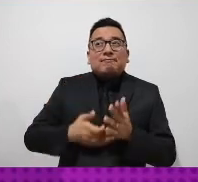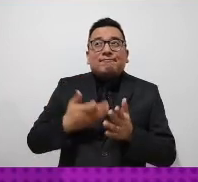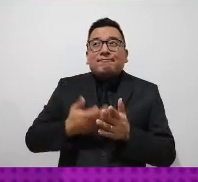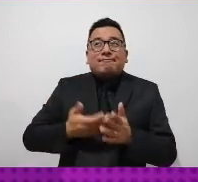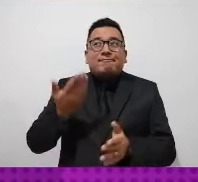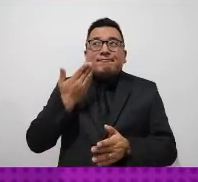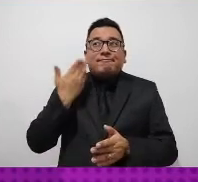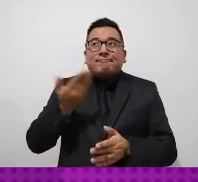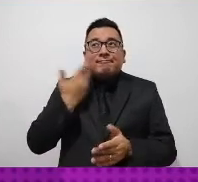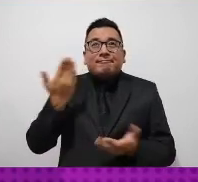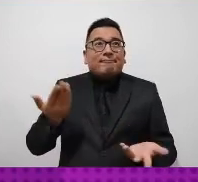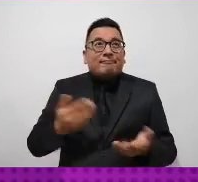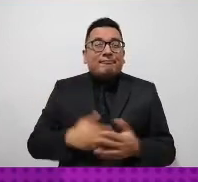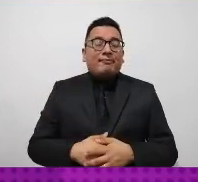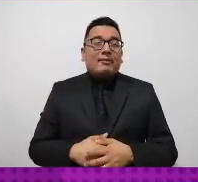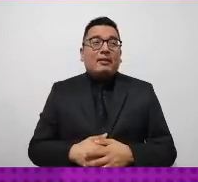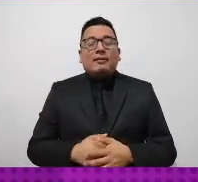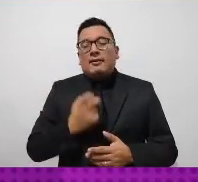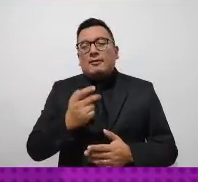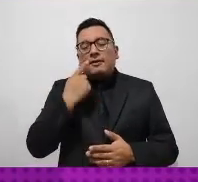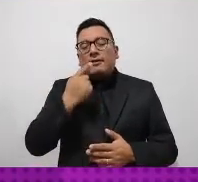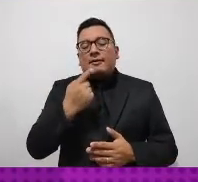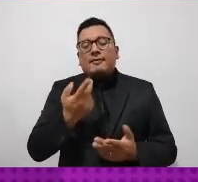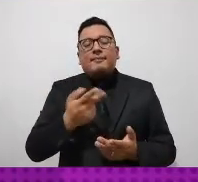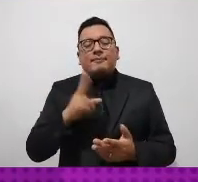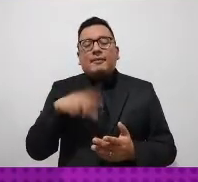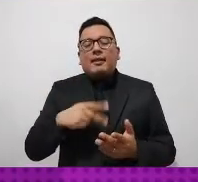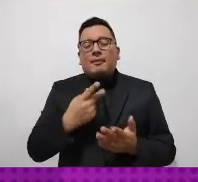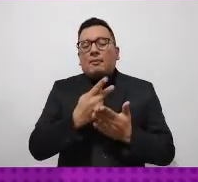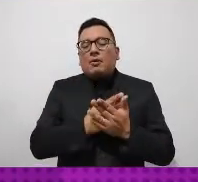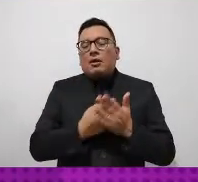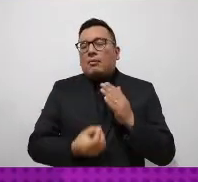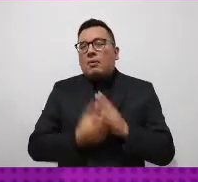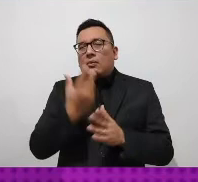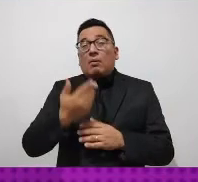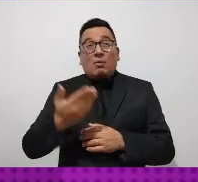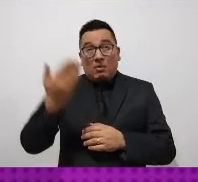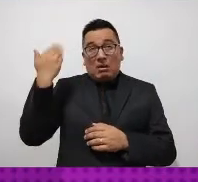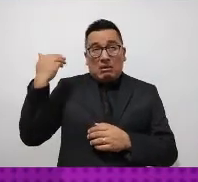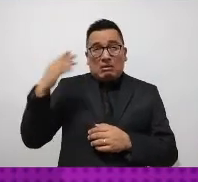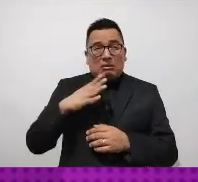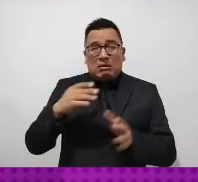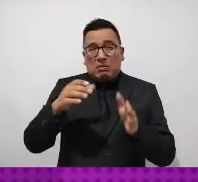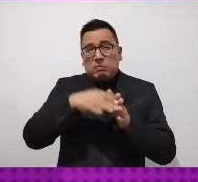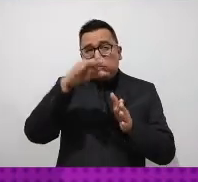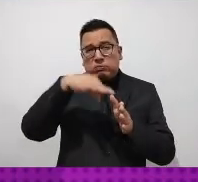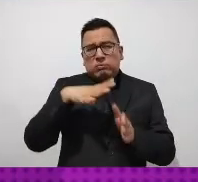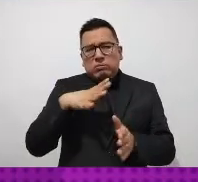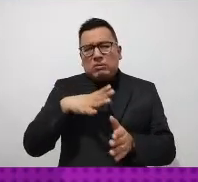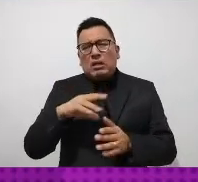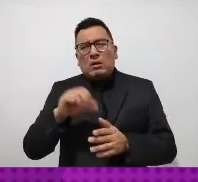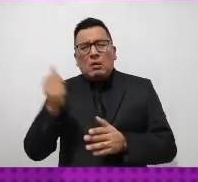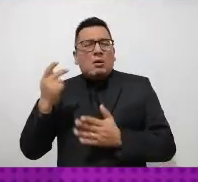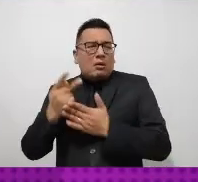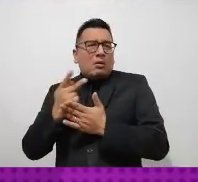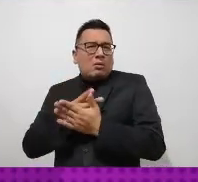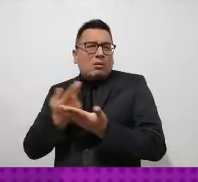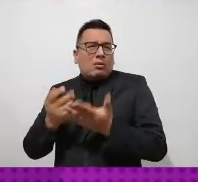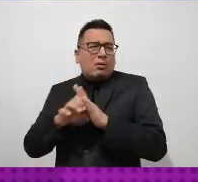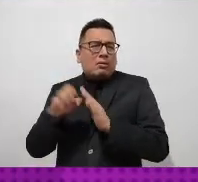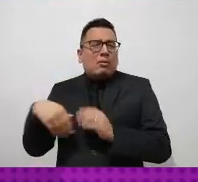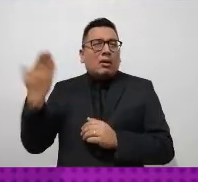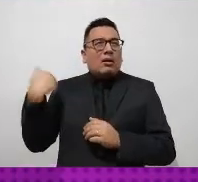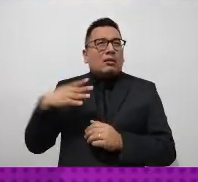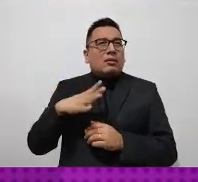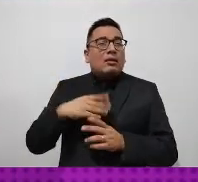la primera vez, el programa es nuevo. Anteriormente en otros procesos electorales se implementó un